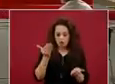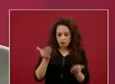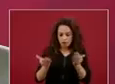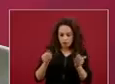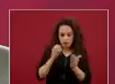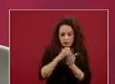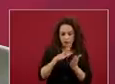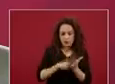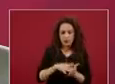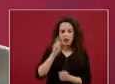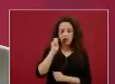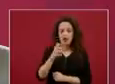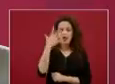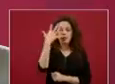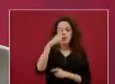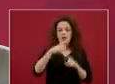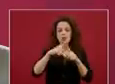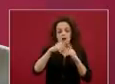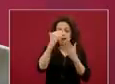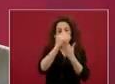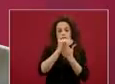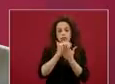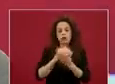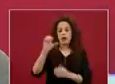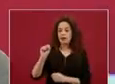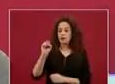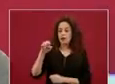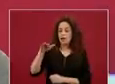los 10 indicadores del semáforo COVID.